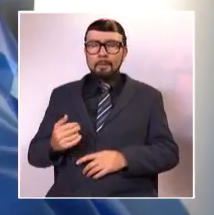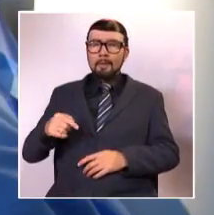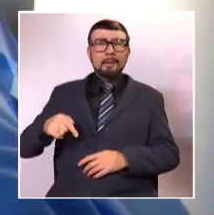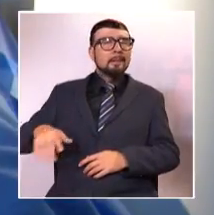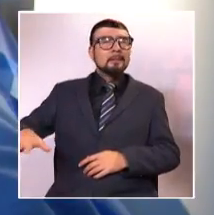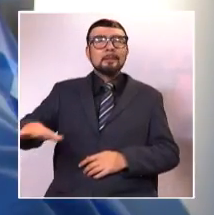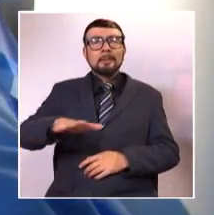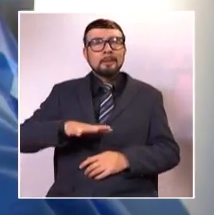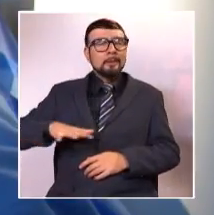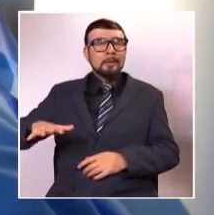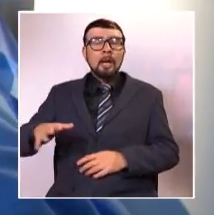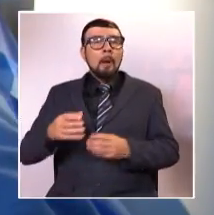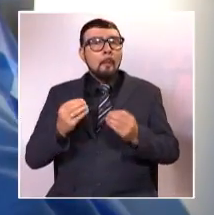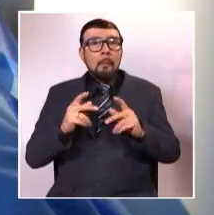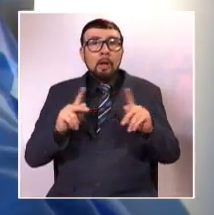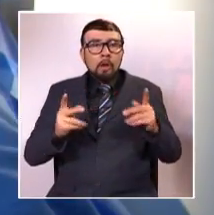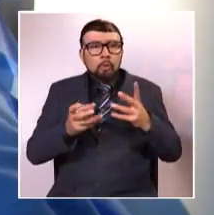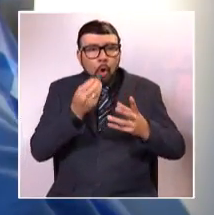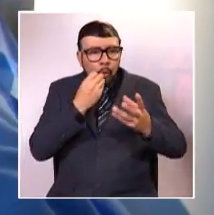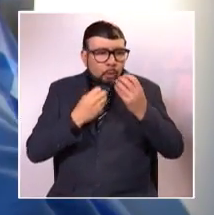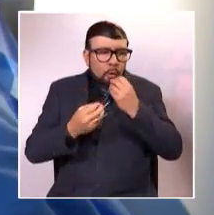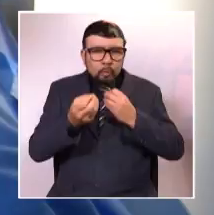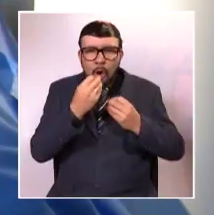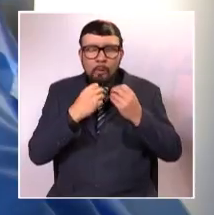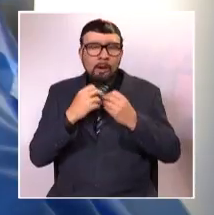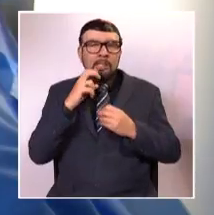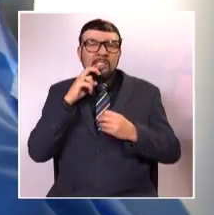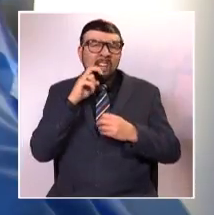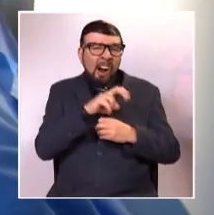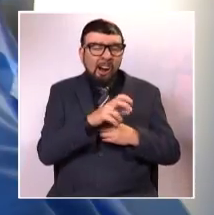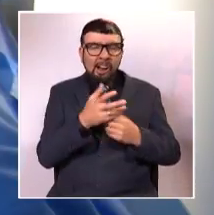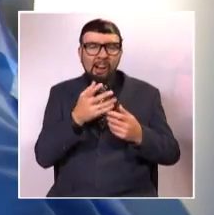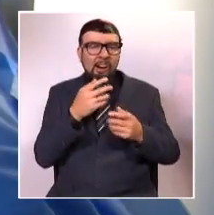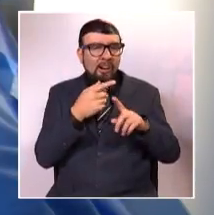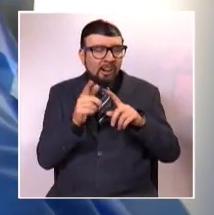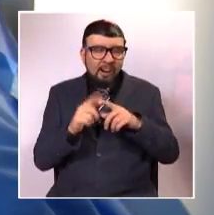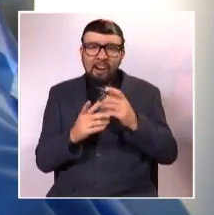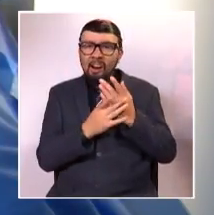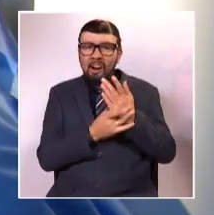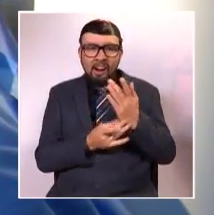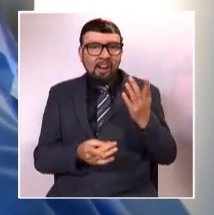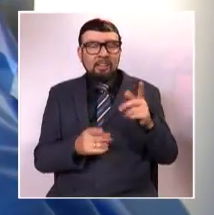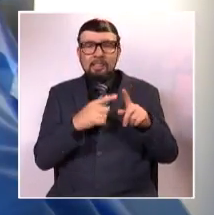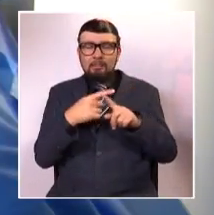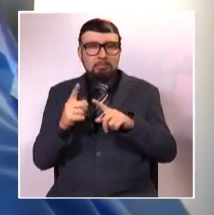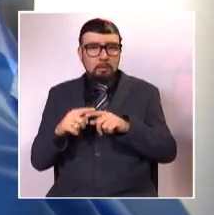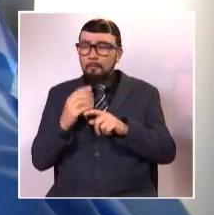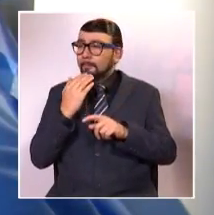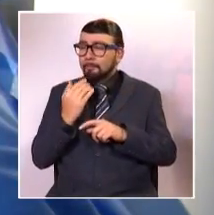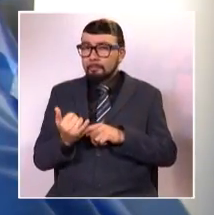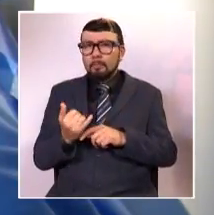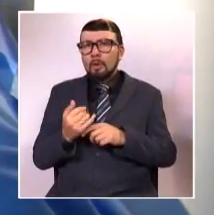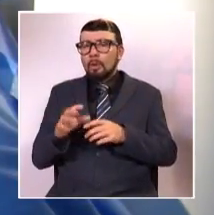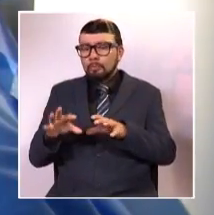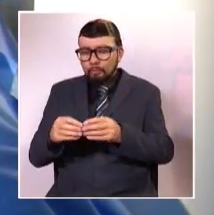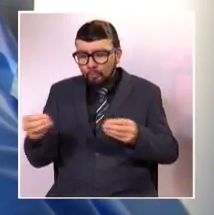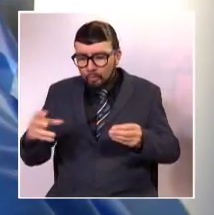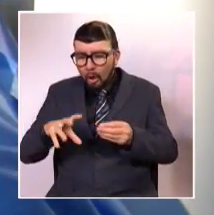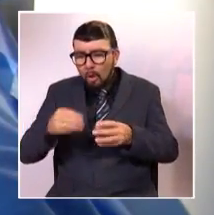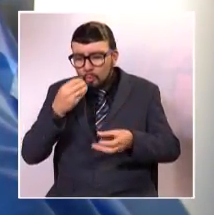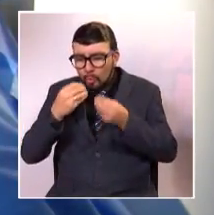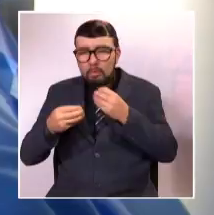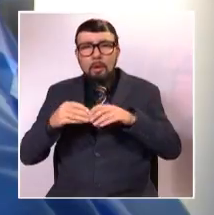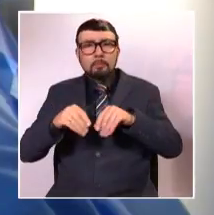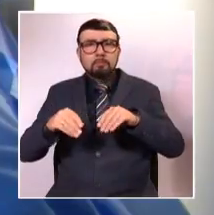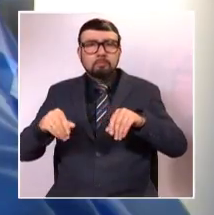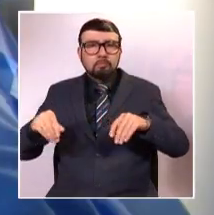región, pues en Colombia pues nuestra dieta es muy rica en carbohidratos y en grasas. Bueno, consumimos muchos fritos, muchas harinas,